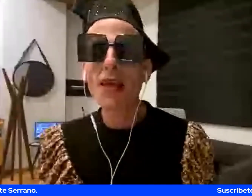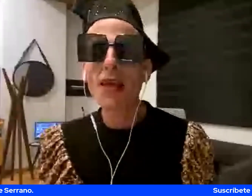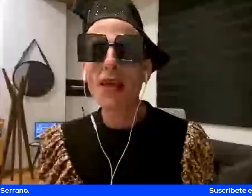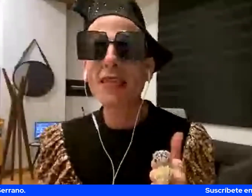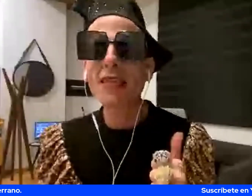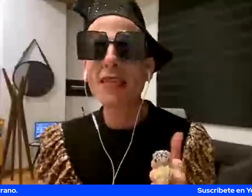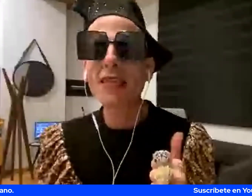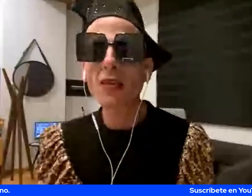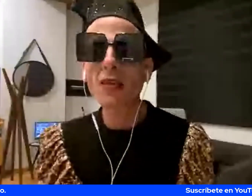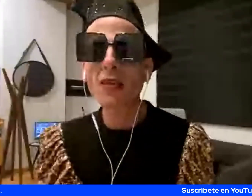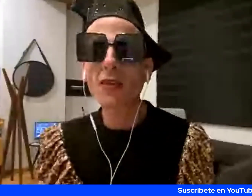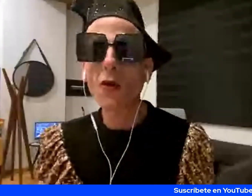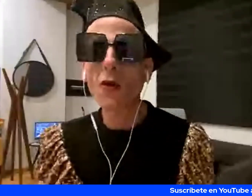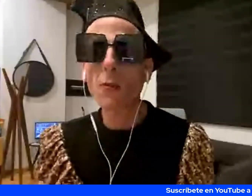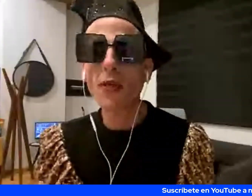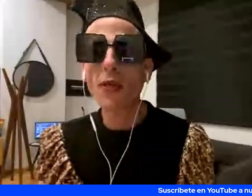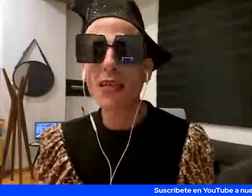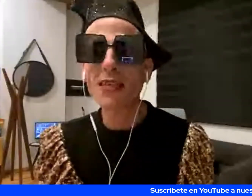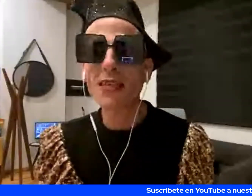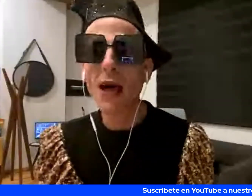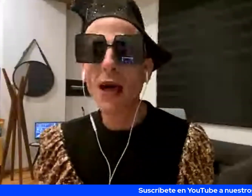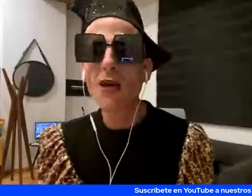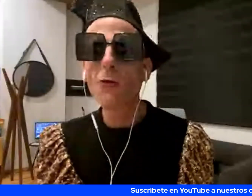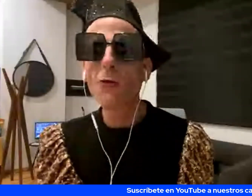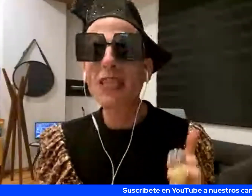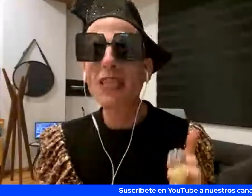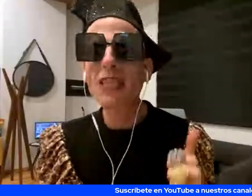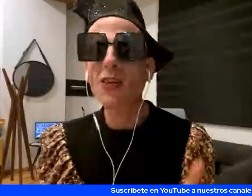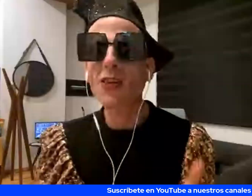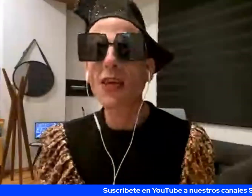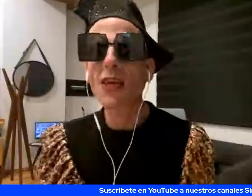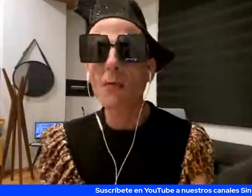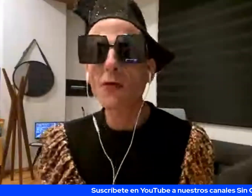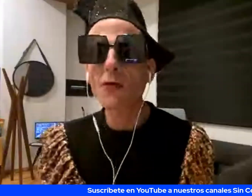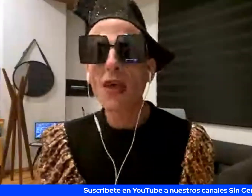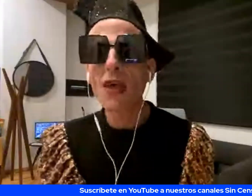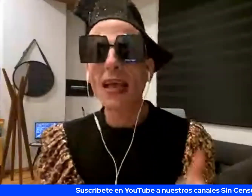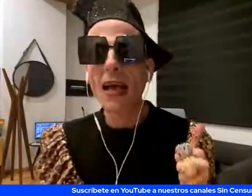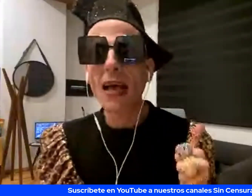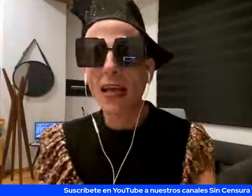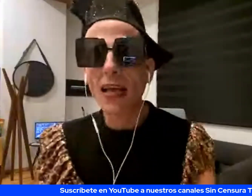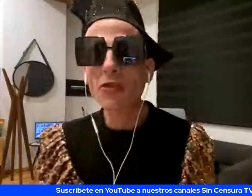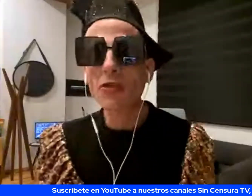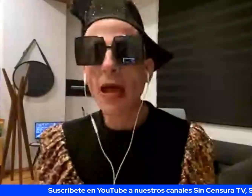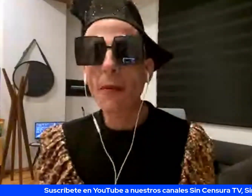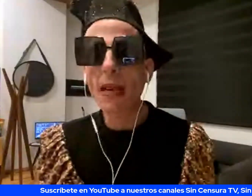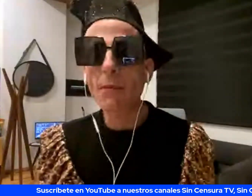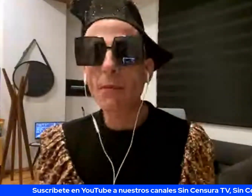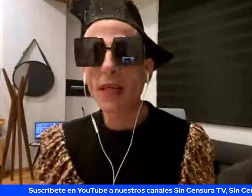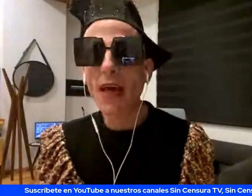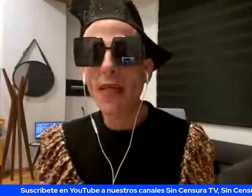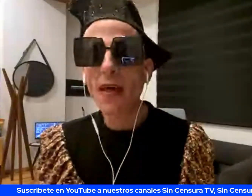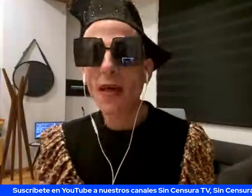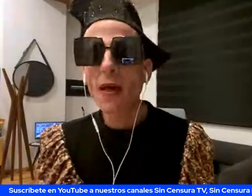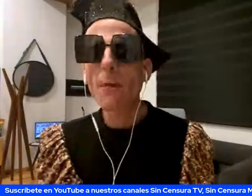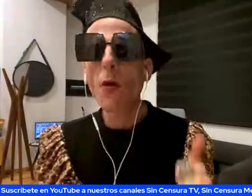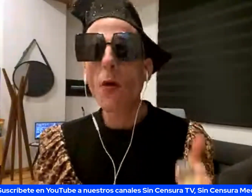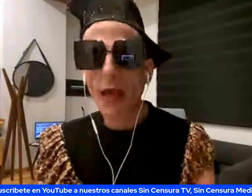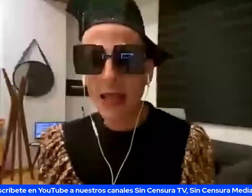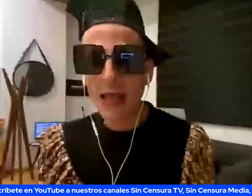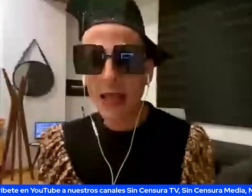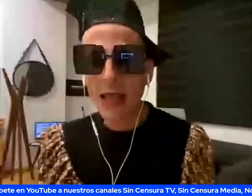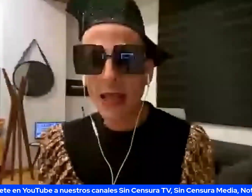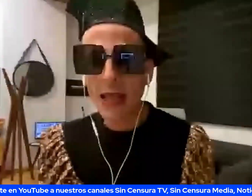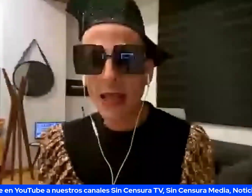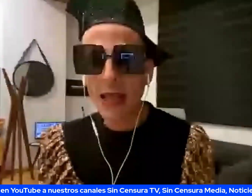lograr hacer. Necesitamos arreglar todos los poderes que están mal. Ustedes y yo sabemos que hasta que no se acabe la impunidad,